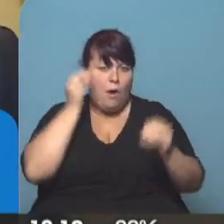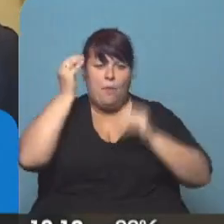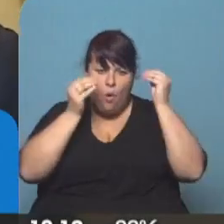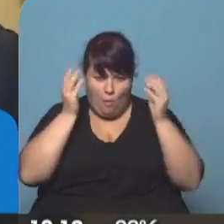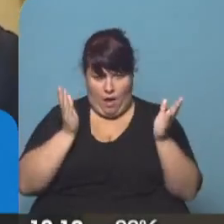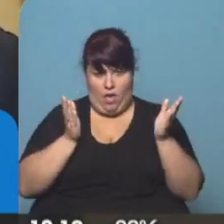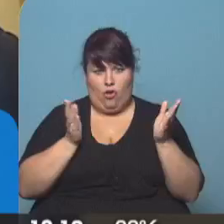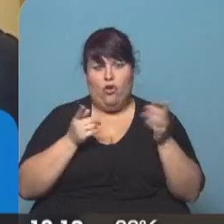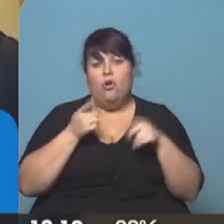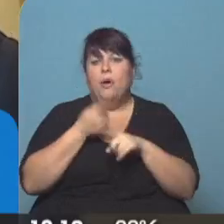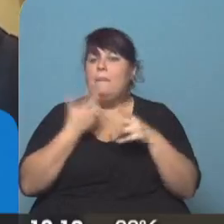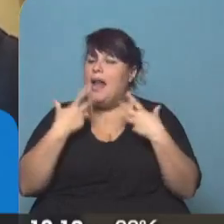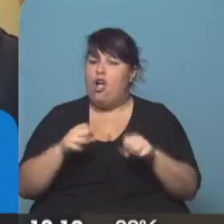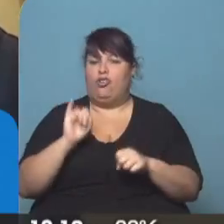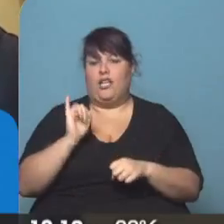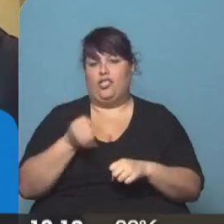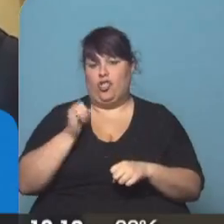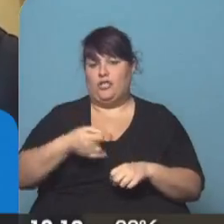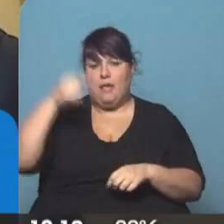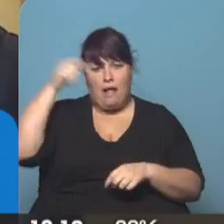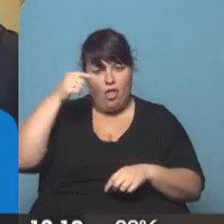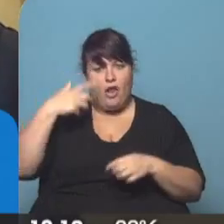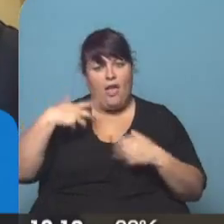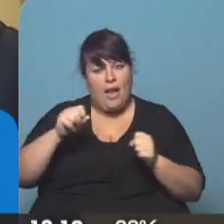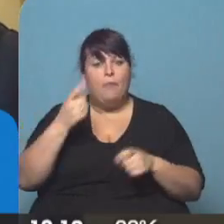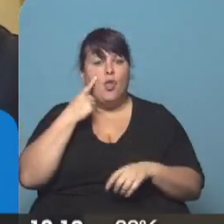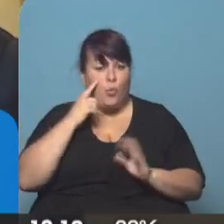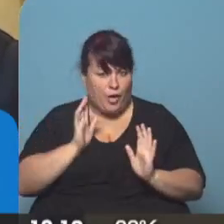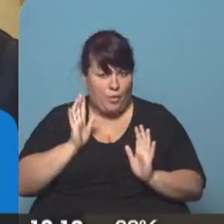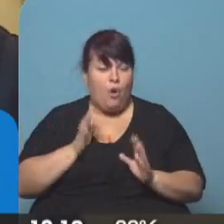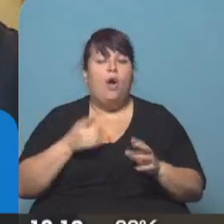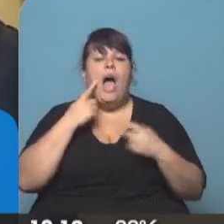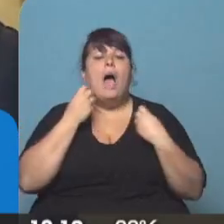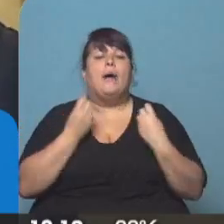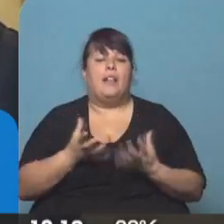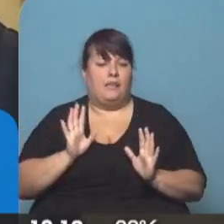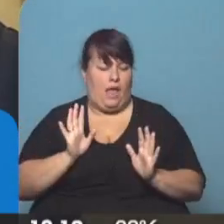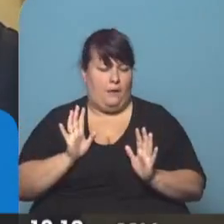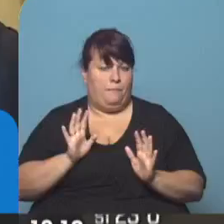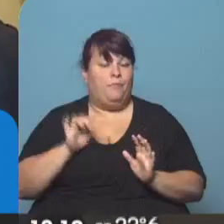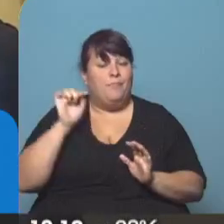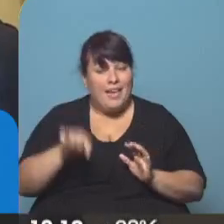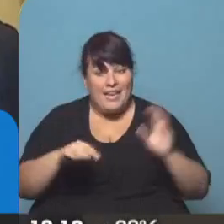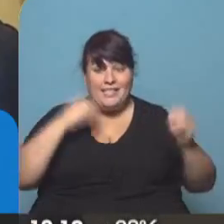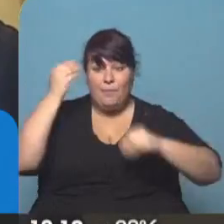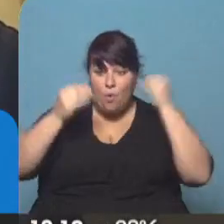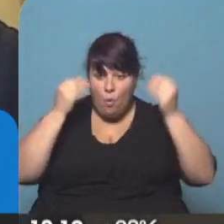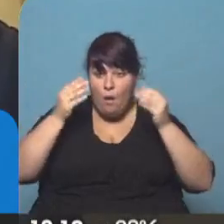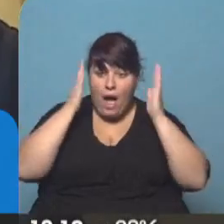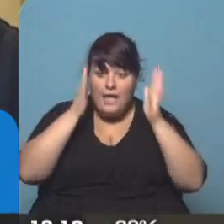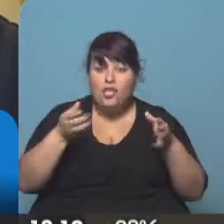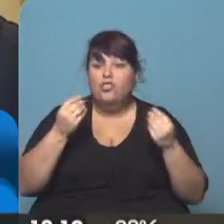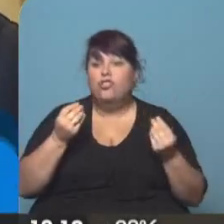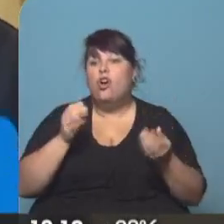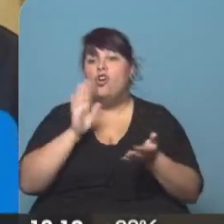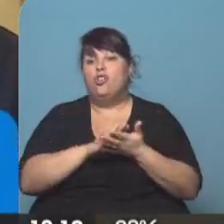preocupados por encontrar a Santiago pronto y bien y saber qué pasó. Y esta ocupación tiene que ver